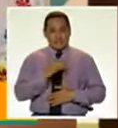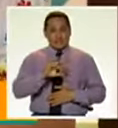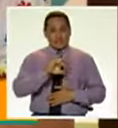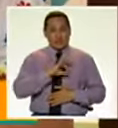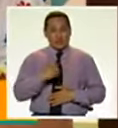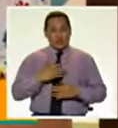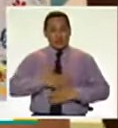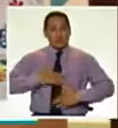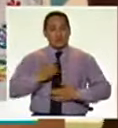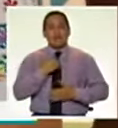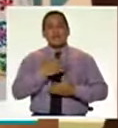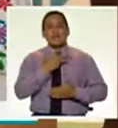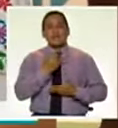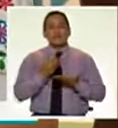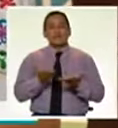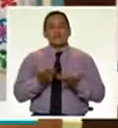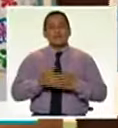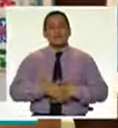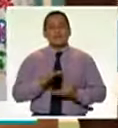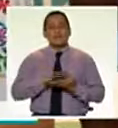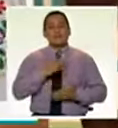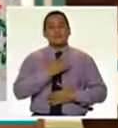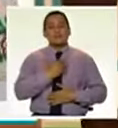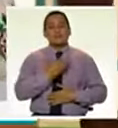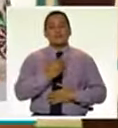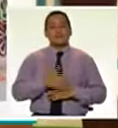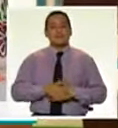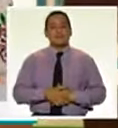¿Qué te gusta hacer, Andrea? ¿Qué es lo que más te gusta?